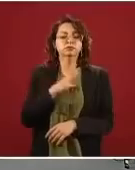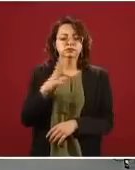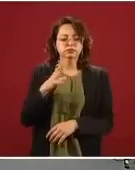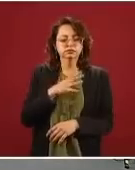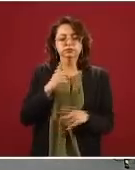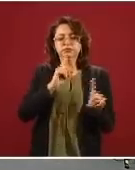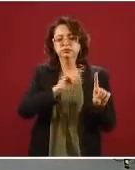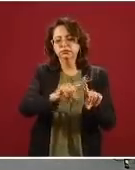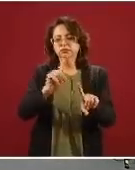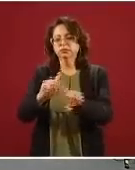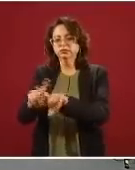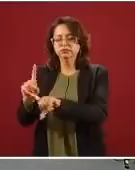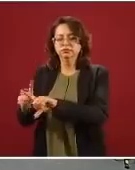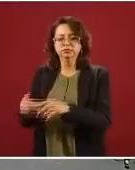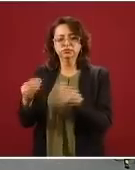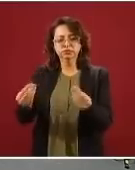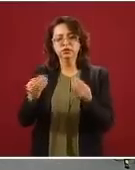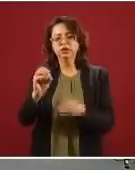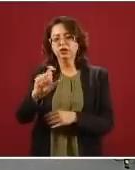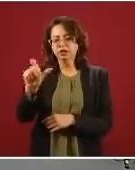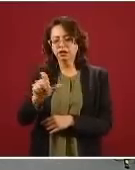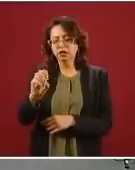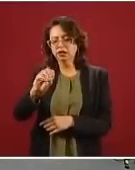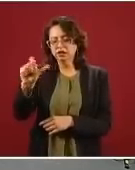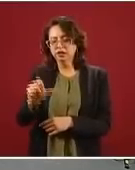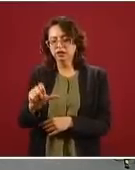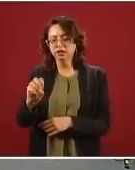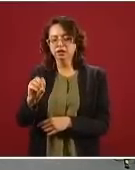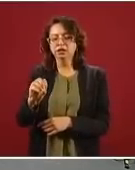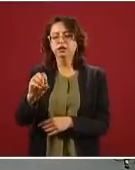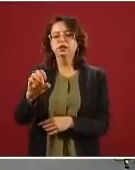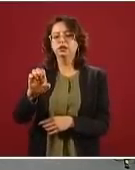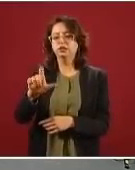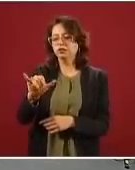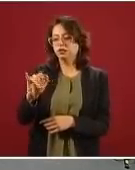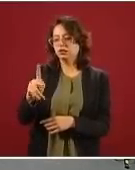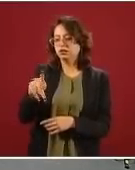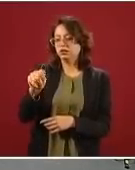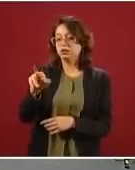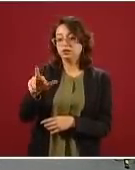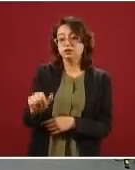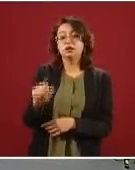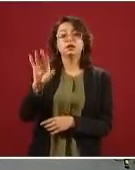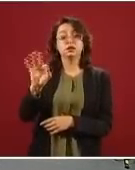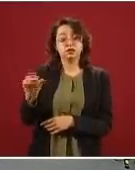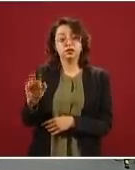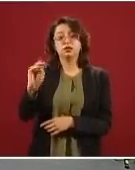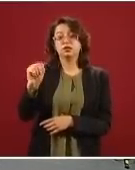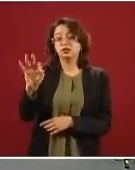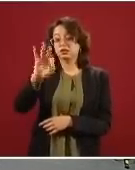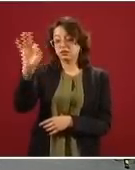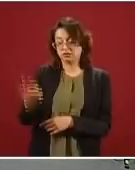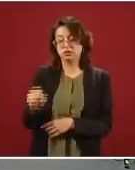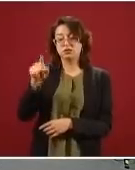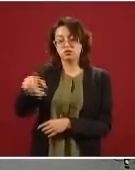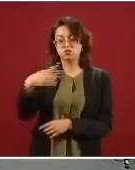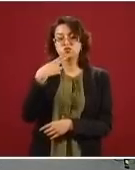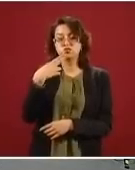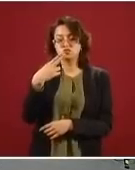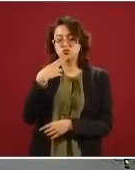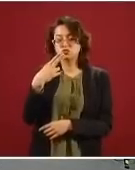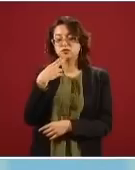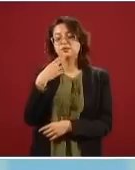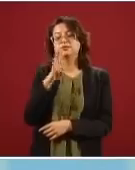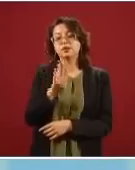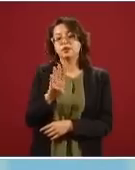le sigue el número de sucursales, Electra, que administra el 49% de las remesas el año pasado,